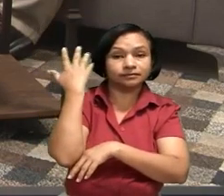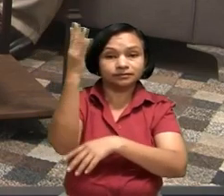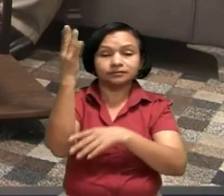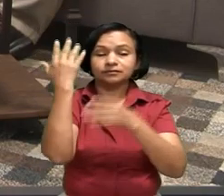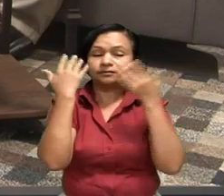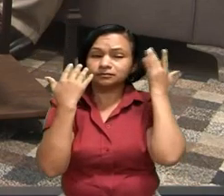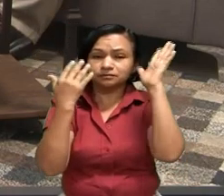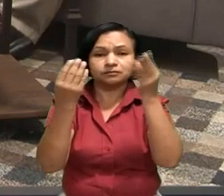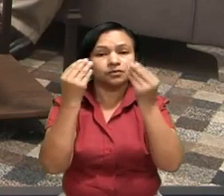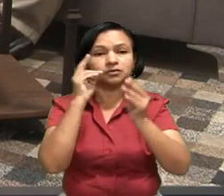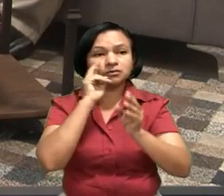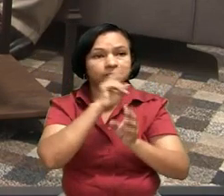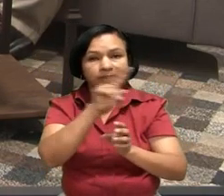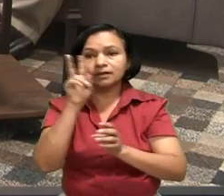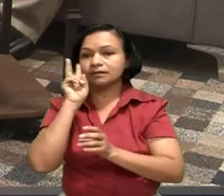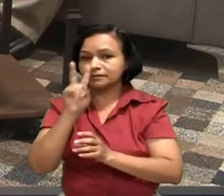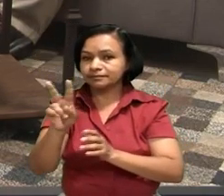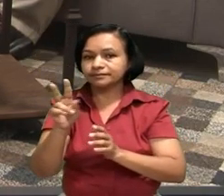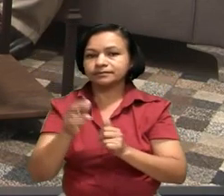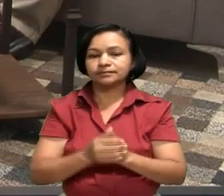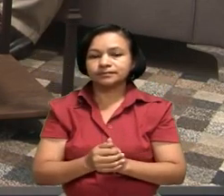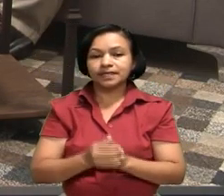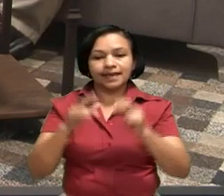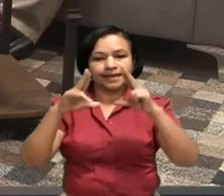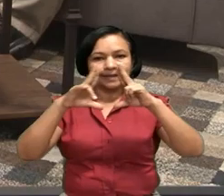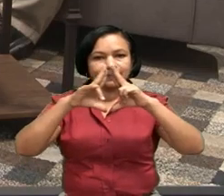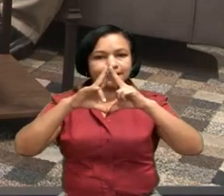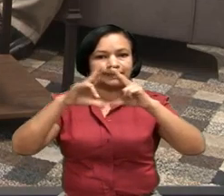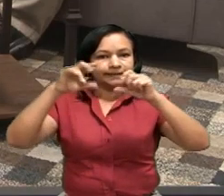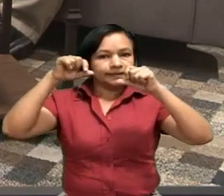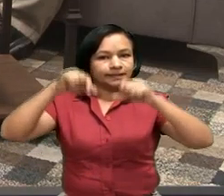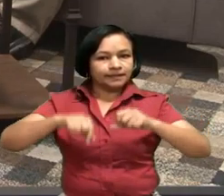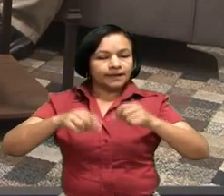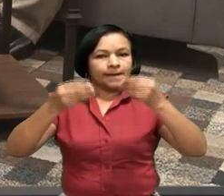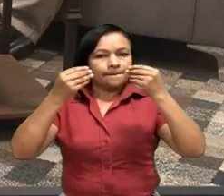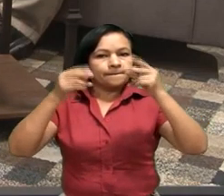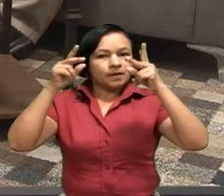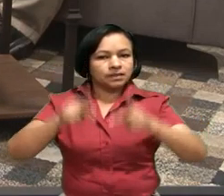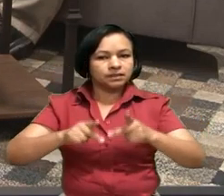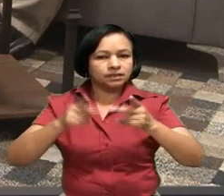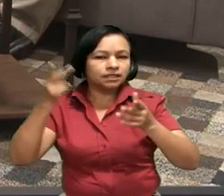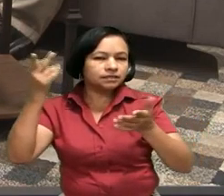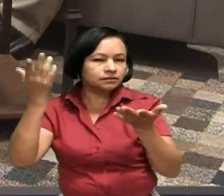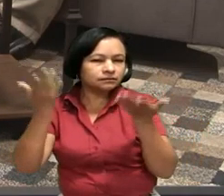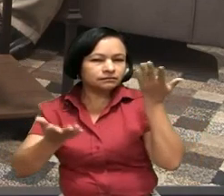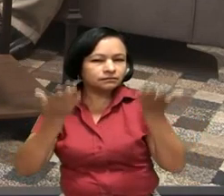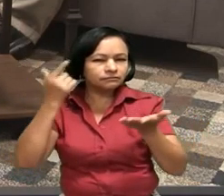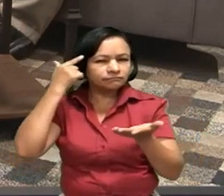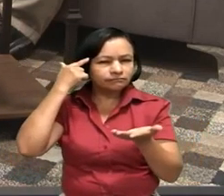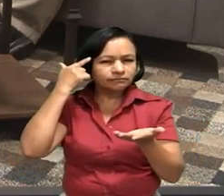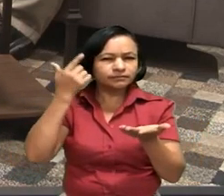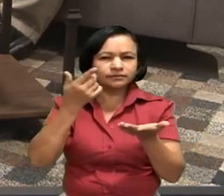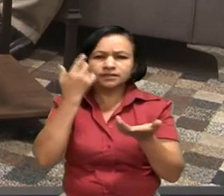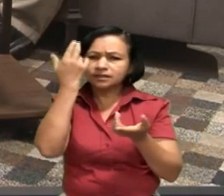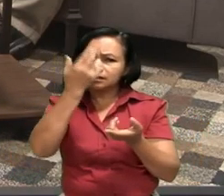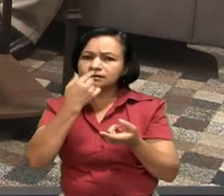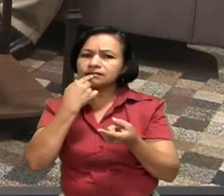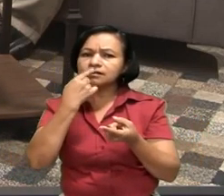aquí hay gente tan fanática y que te cuestiona porque